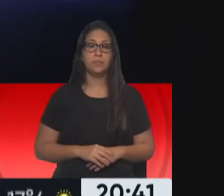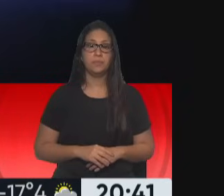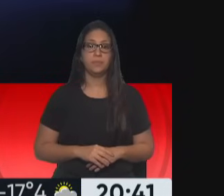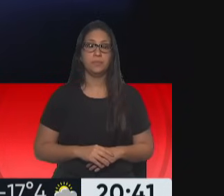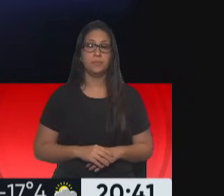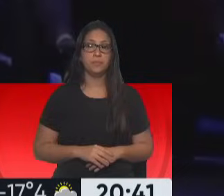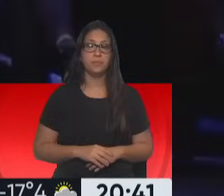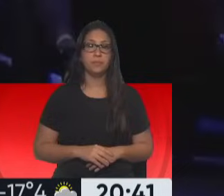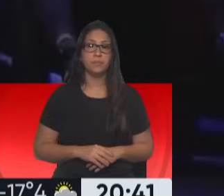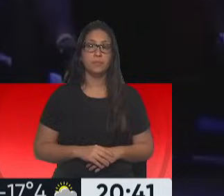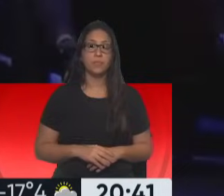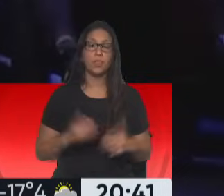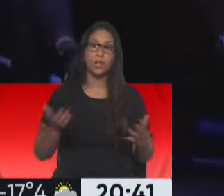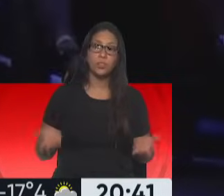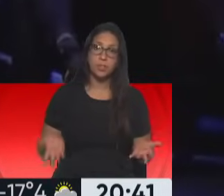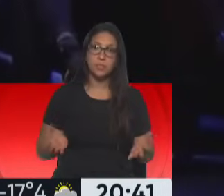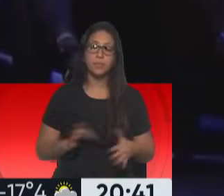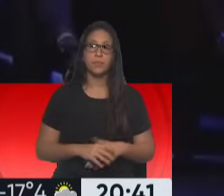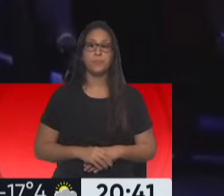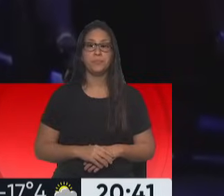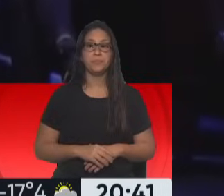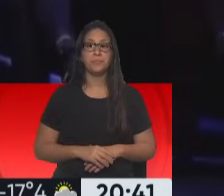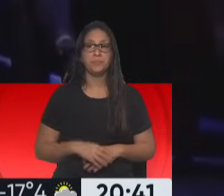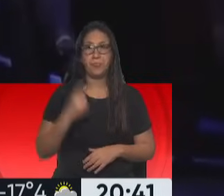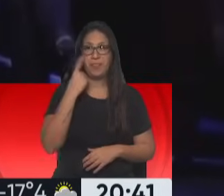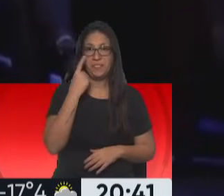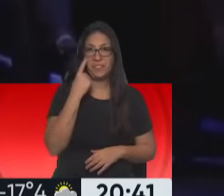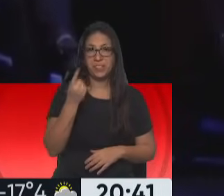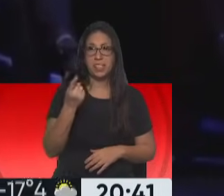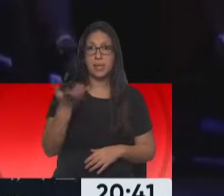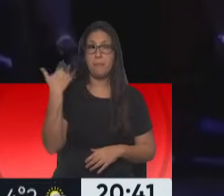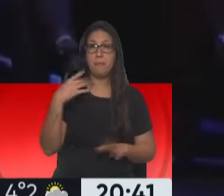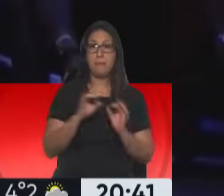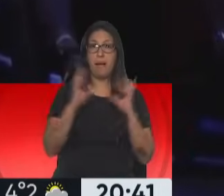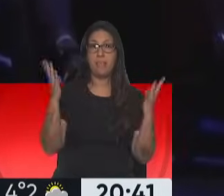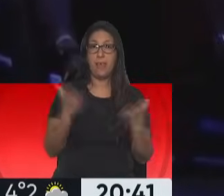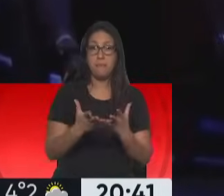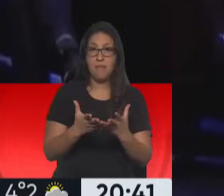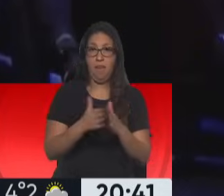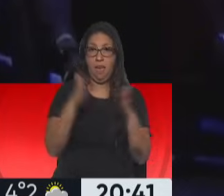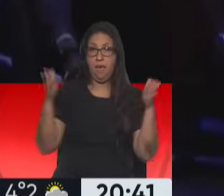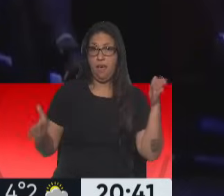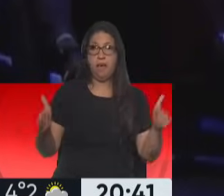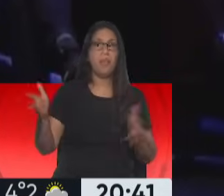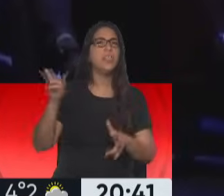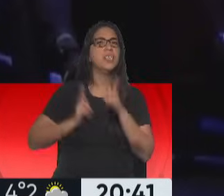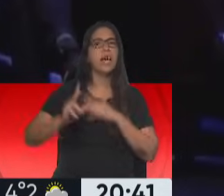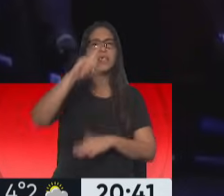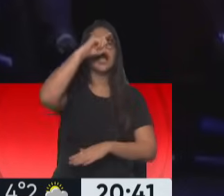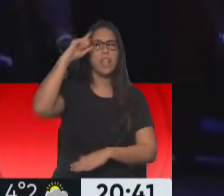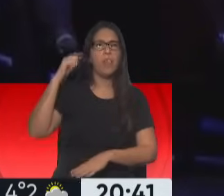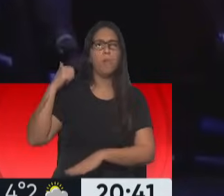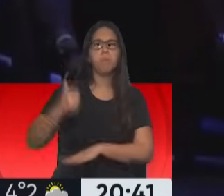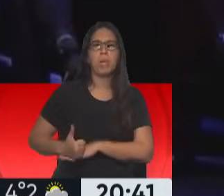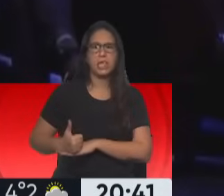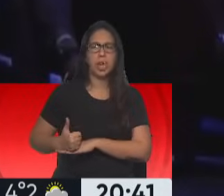pero, por lo tanto, fíjense lo que pasó durante la pandemia. Nos hablaban del Estado presente